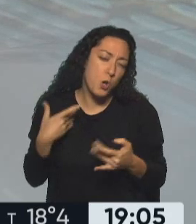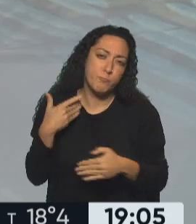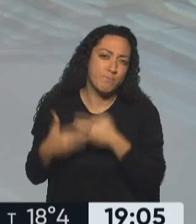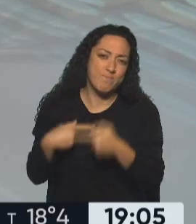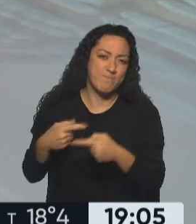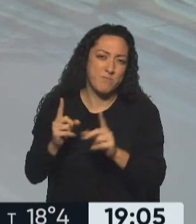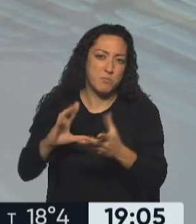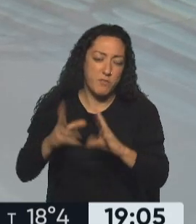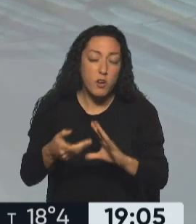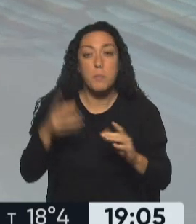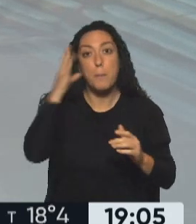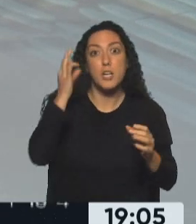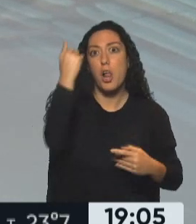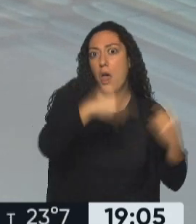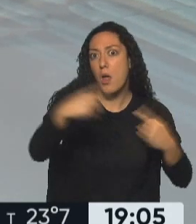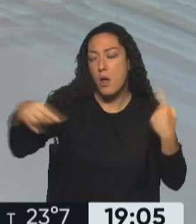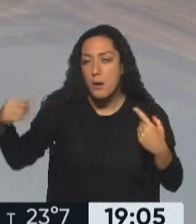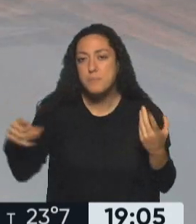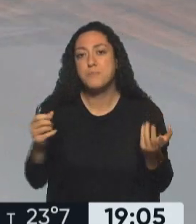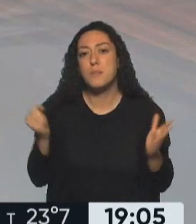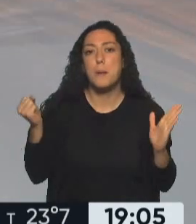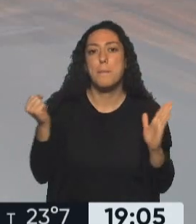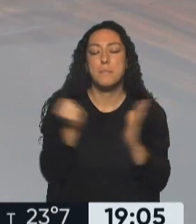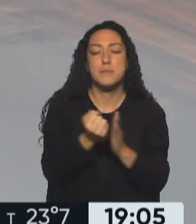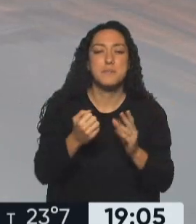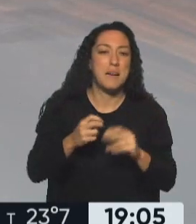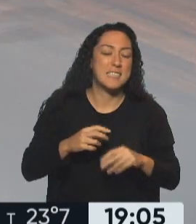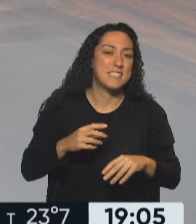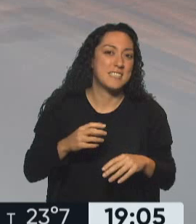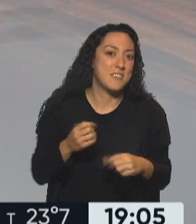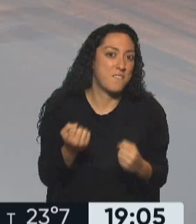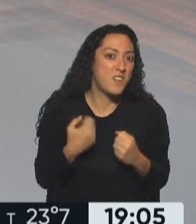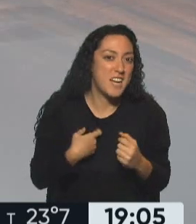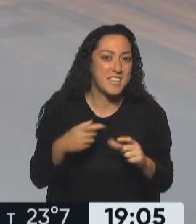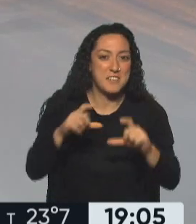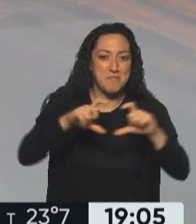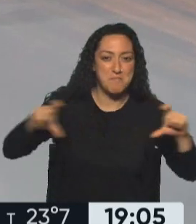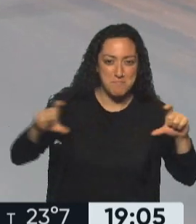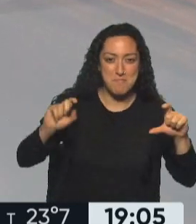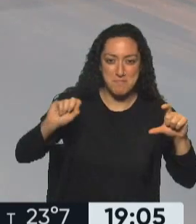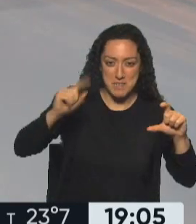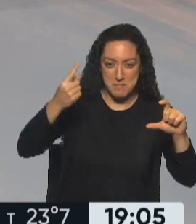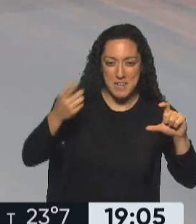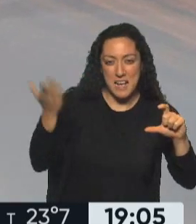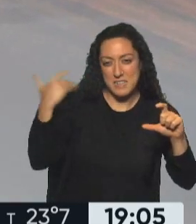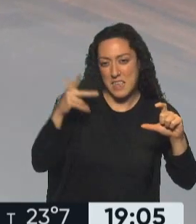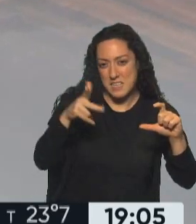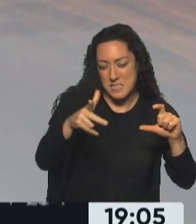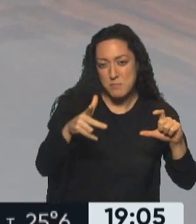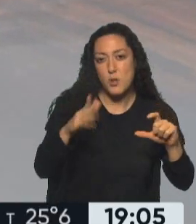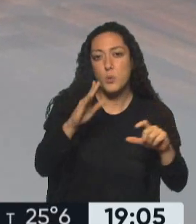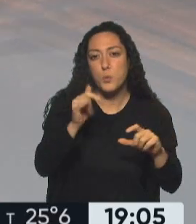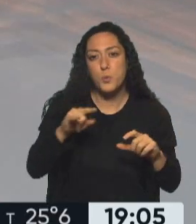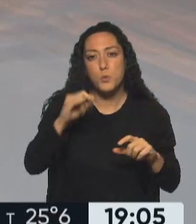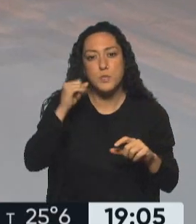cuáles fueron las repercusiones, si querés, más altisonantes, ¿no?, a tener en cuenta. La primera recién la mencionábamos, ¿no?, de Eduardo Bussi,